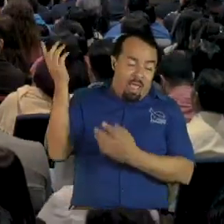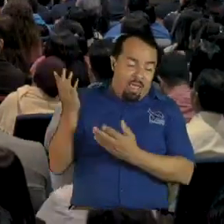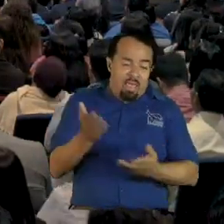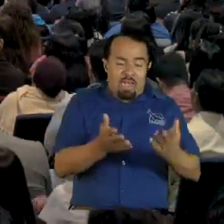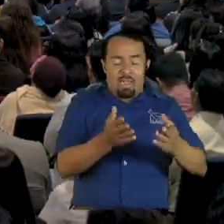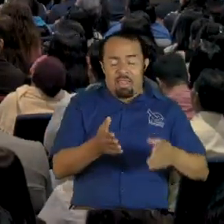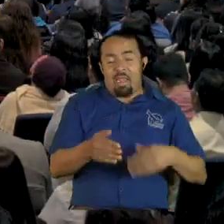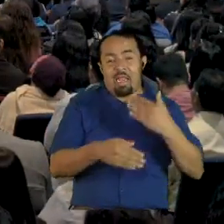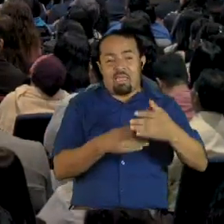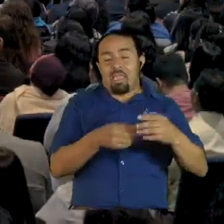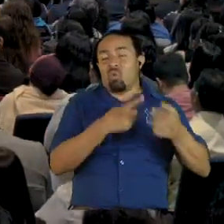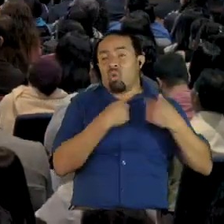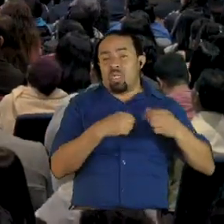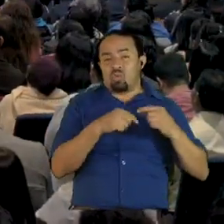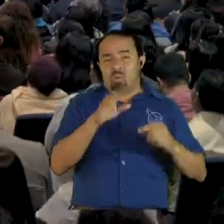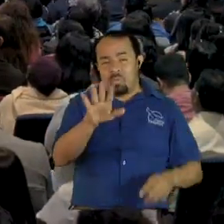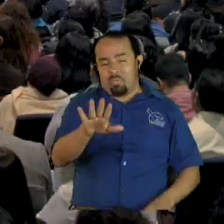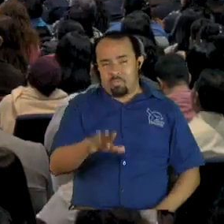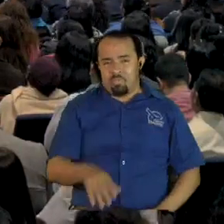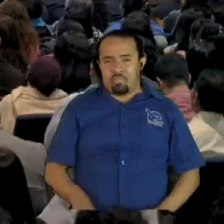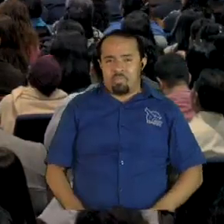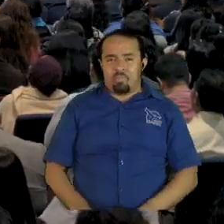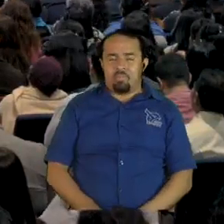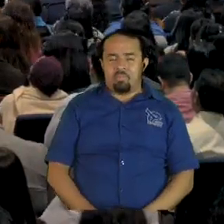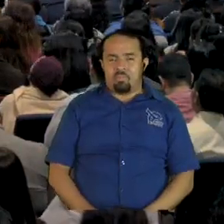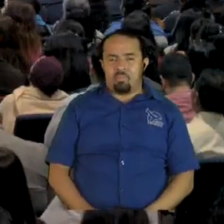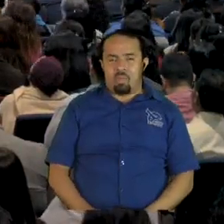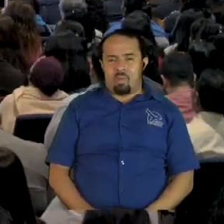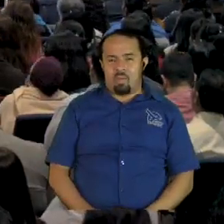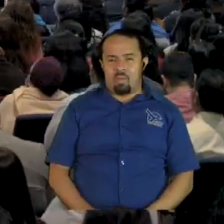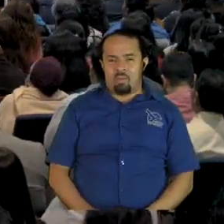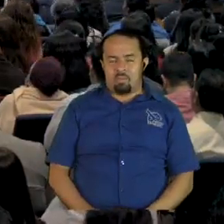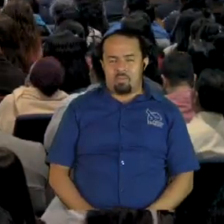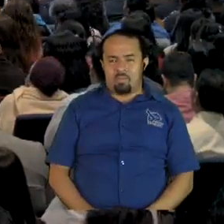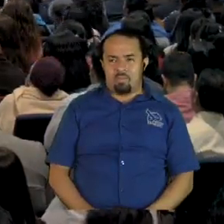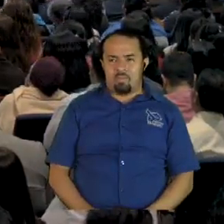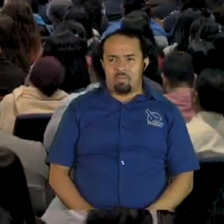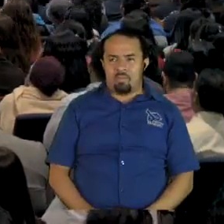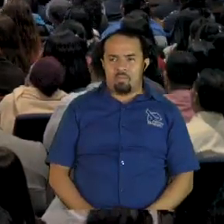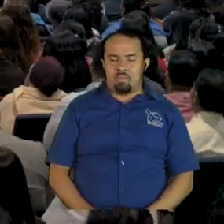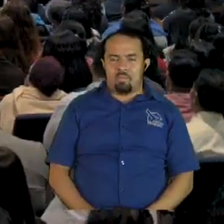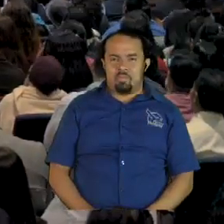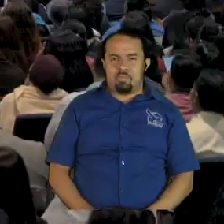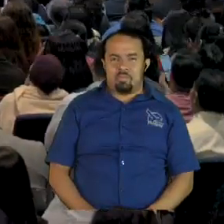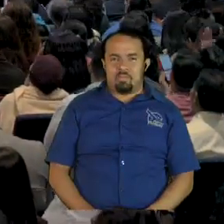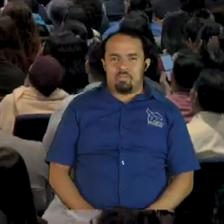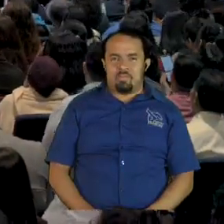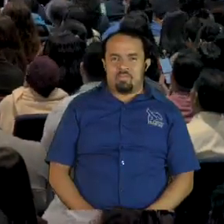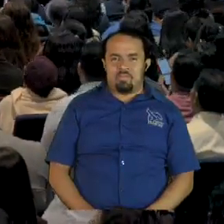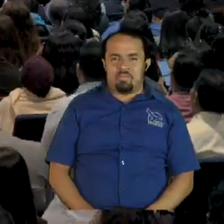Dios. Sigamos, pues. ¿Cómo voy de tiempo? Padre Santo, ya me quedan 10 minutos y no he terminado de castigarlo.